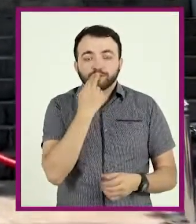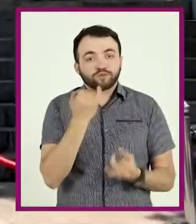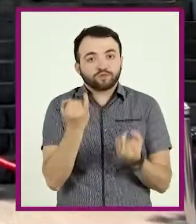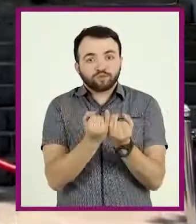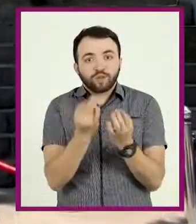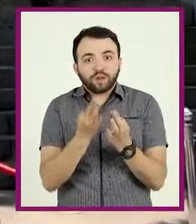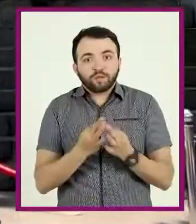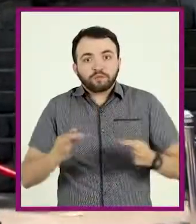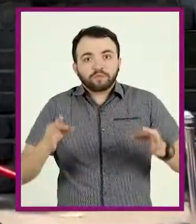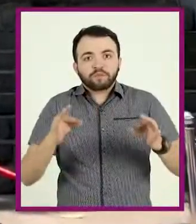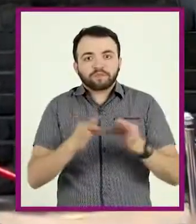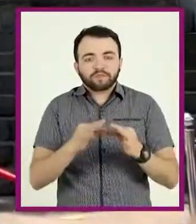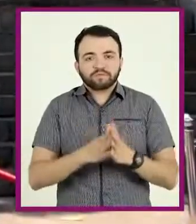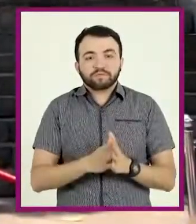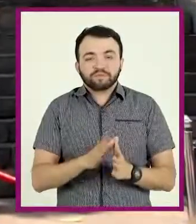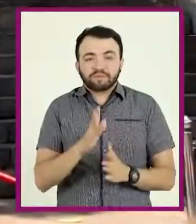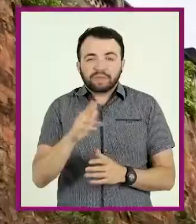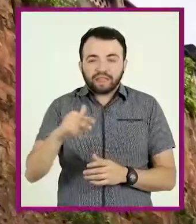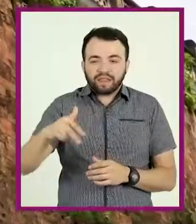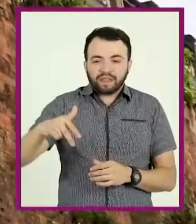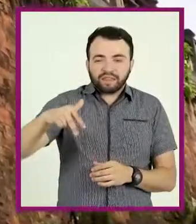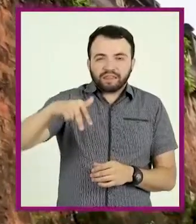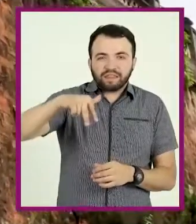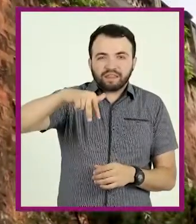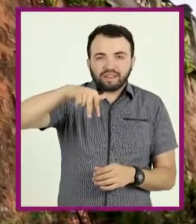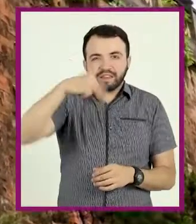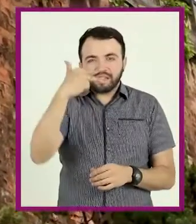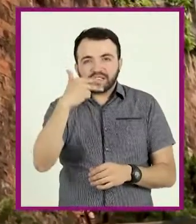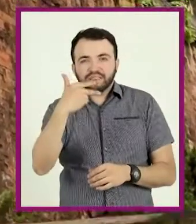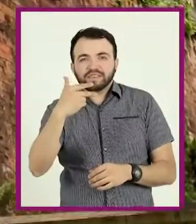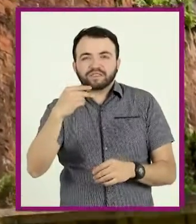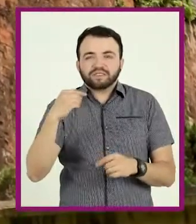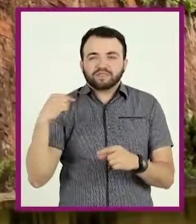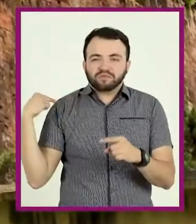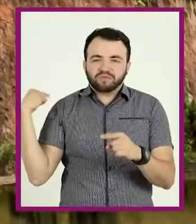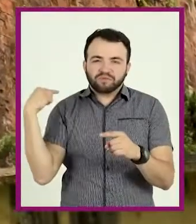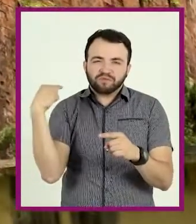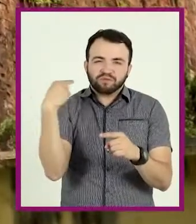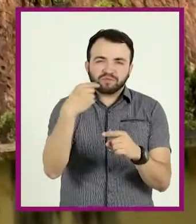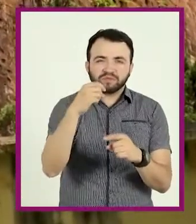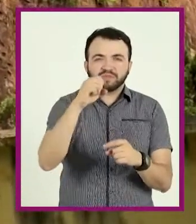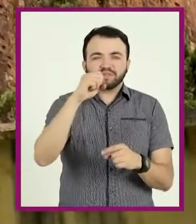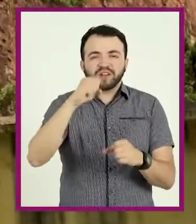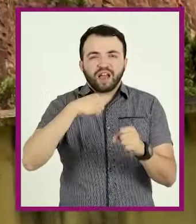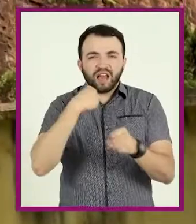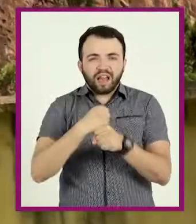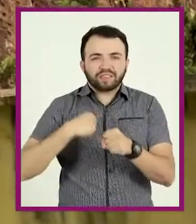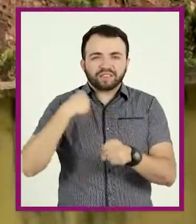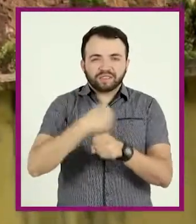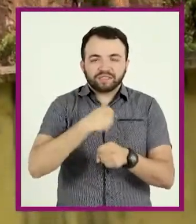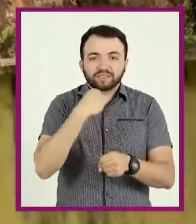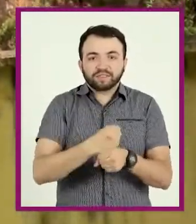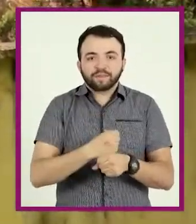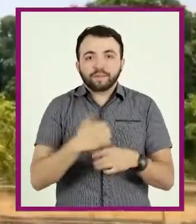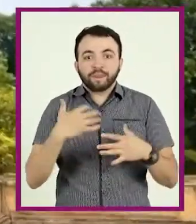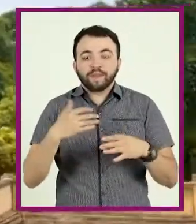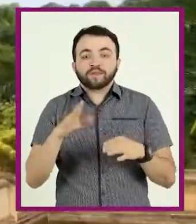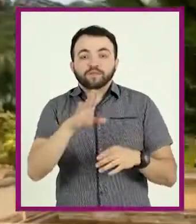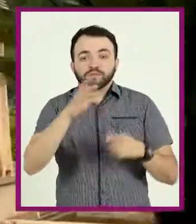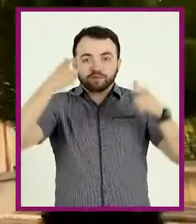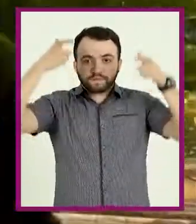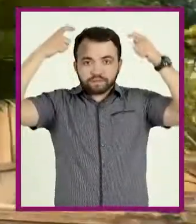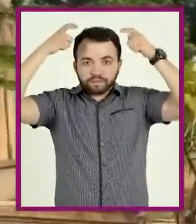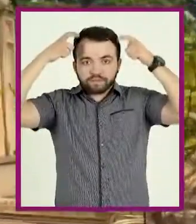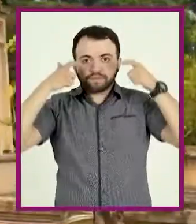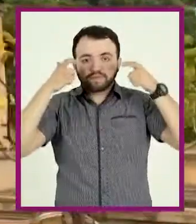del delta del río Rojo. Durante casi 13 siglos fue sede del poder político regional.